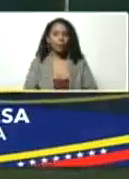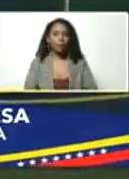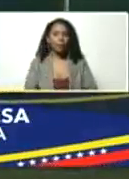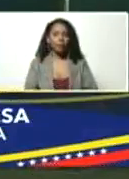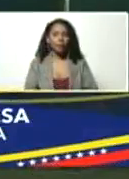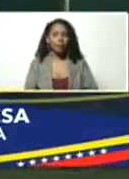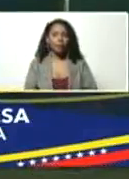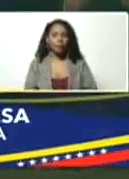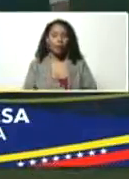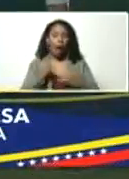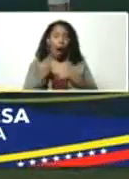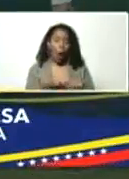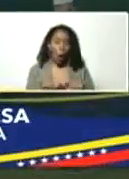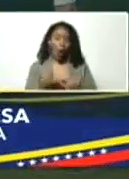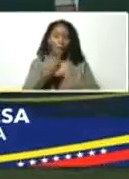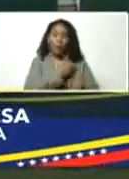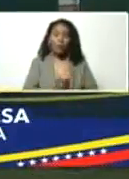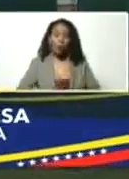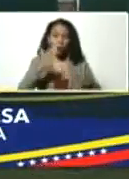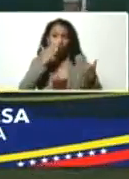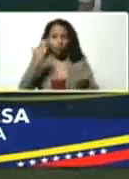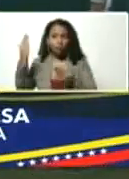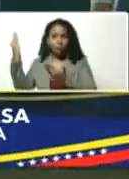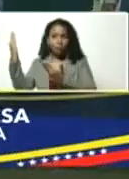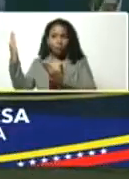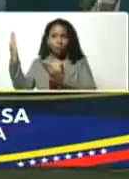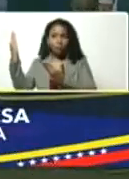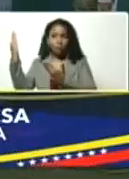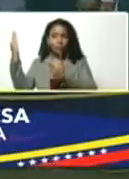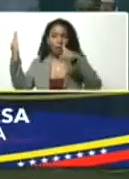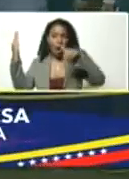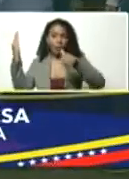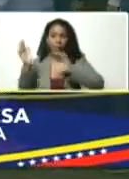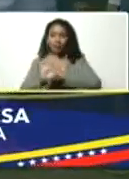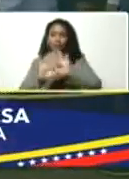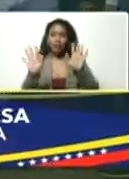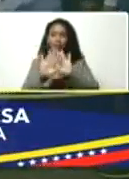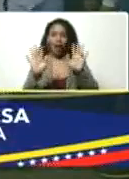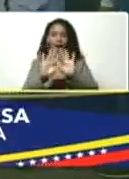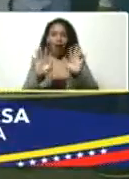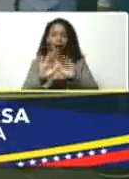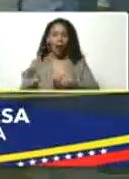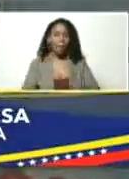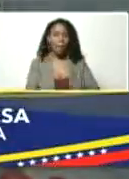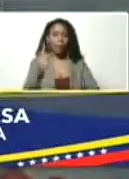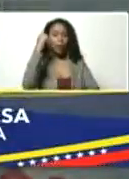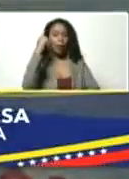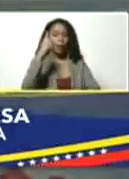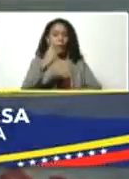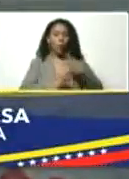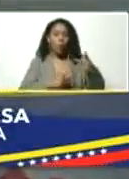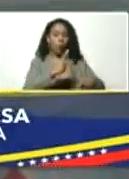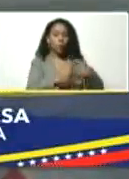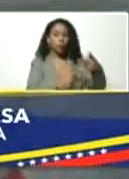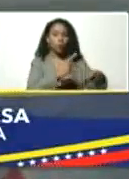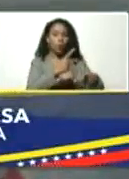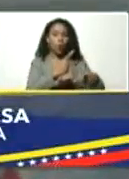Ahora bien, presidente, mire esto. Aquí está ya la primera producción